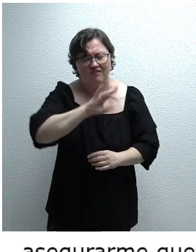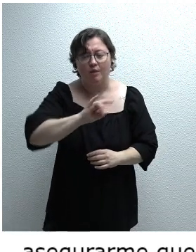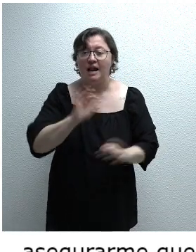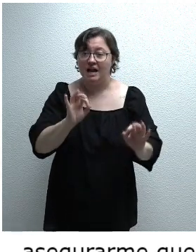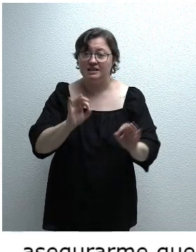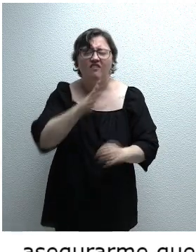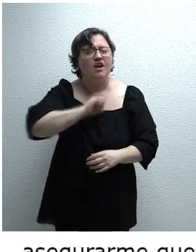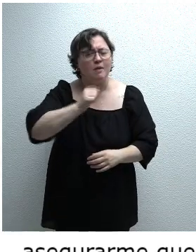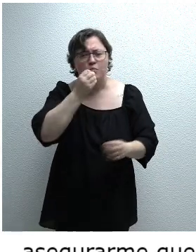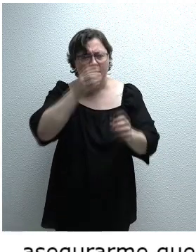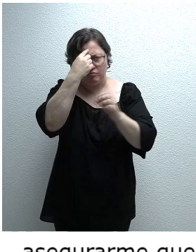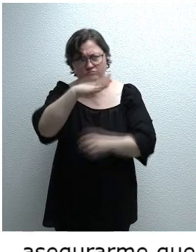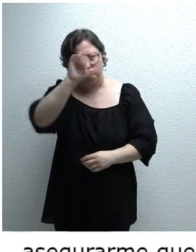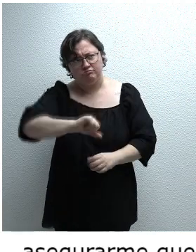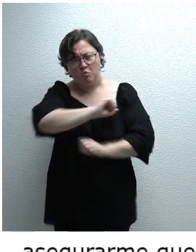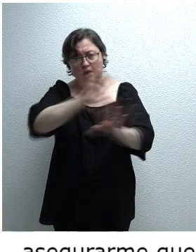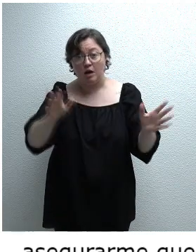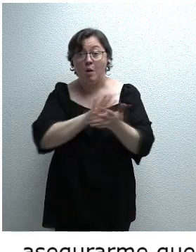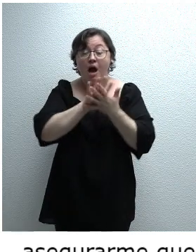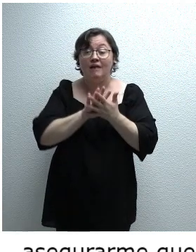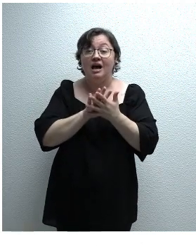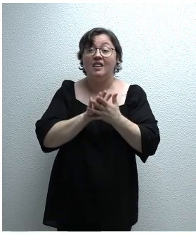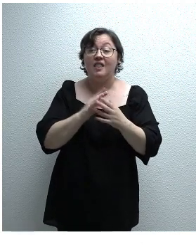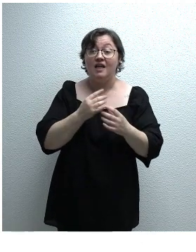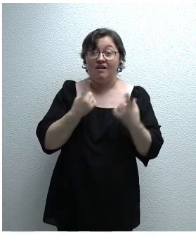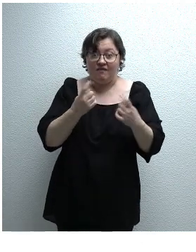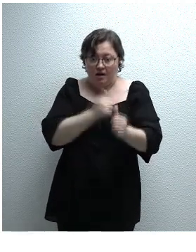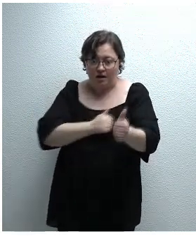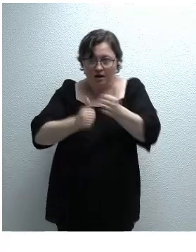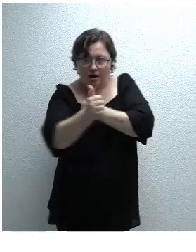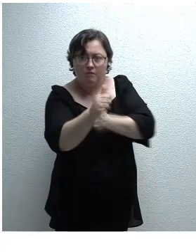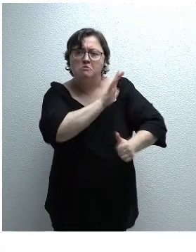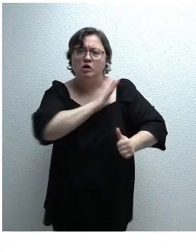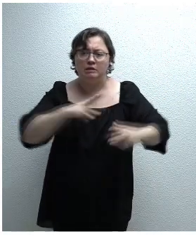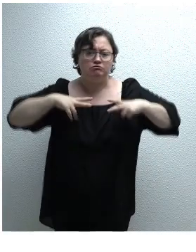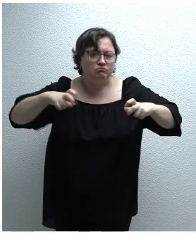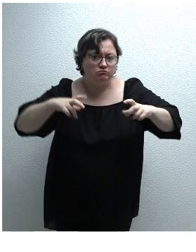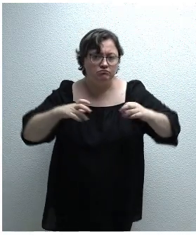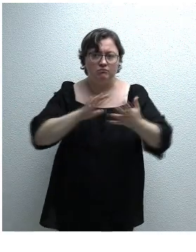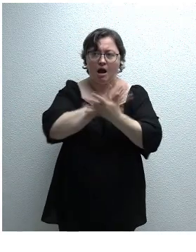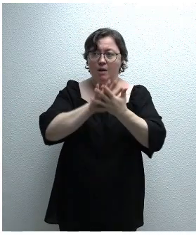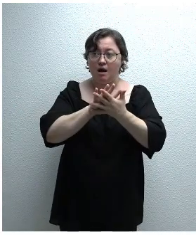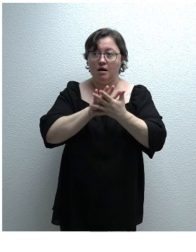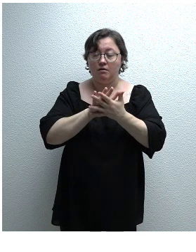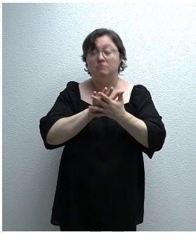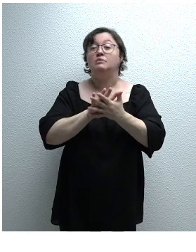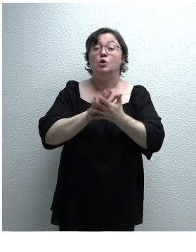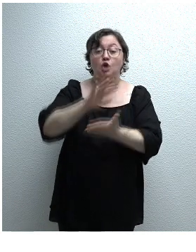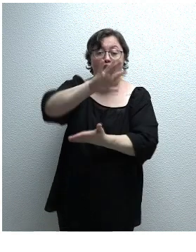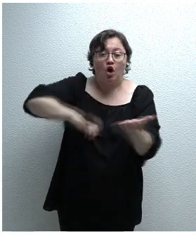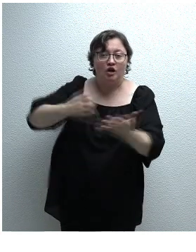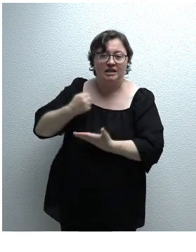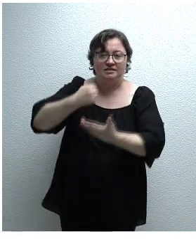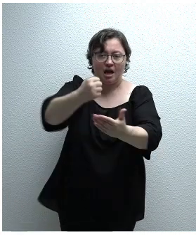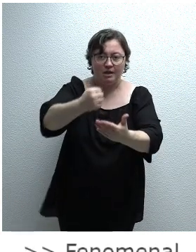vamos. Fenomenal, muy claro. O sea, has hablado de la necesidad de anticiparse, de la conveniencia de hacer